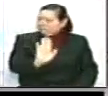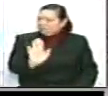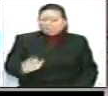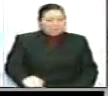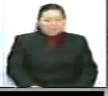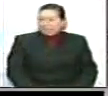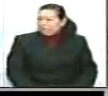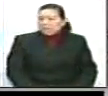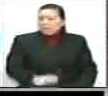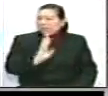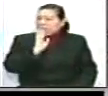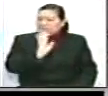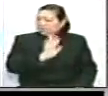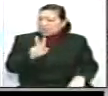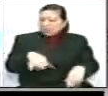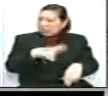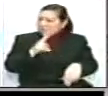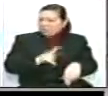No ha habido esa manifestación.